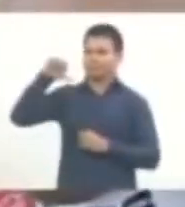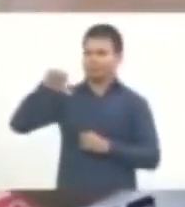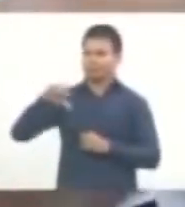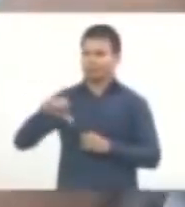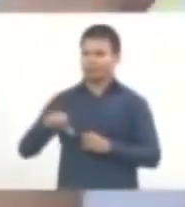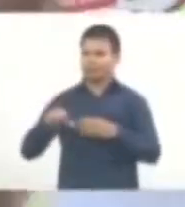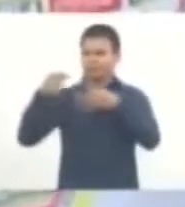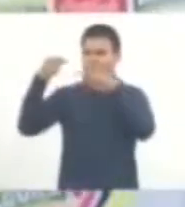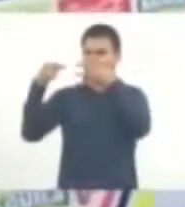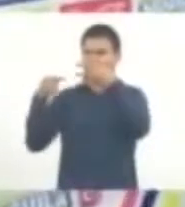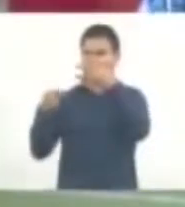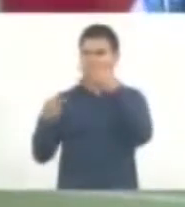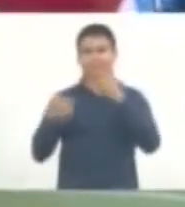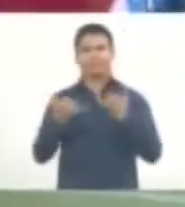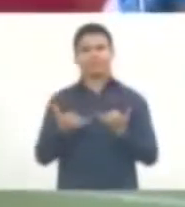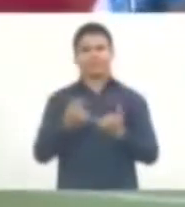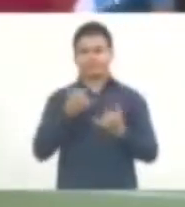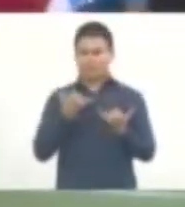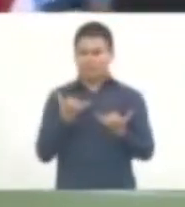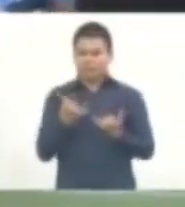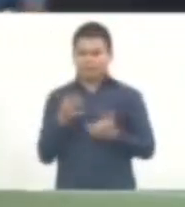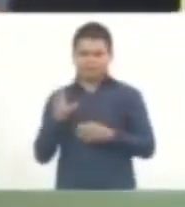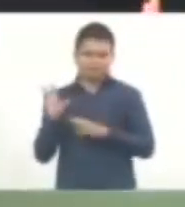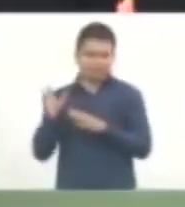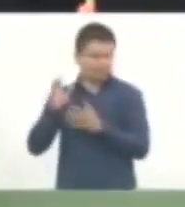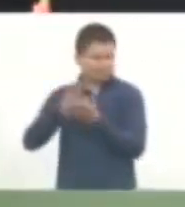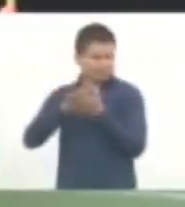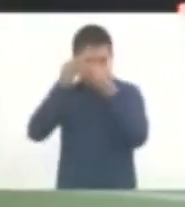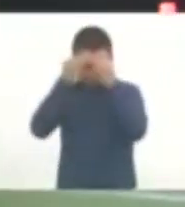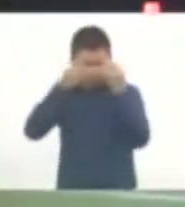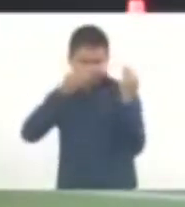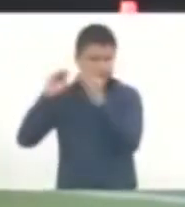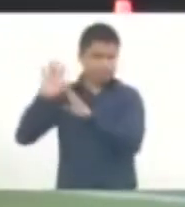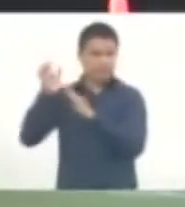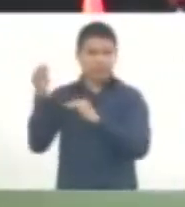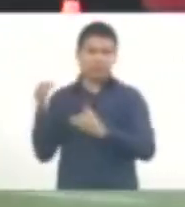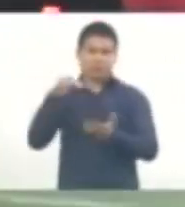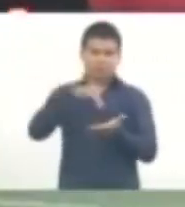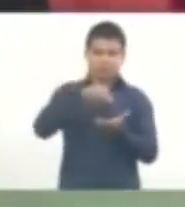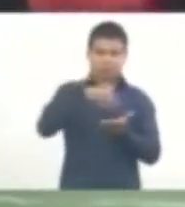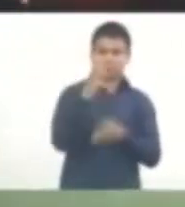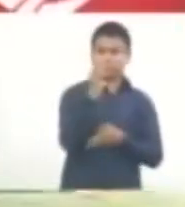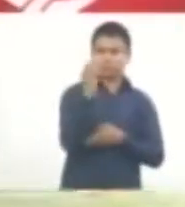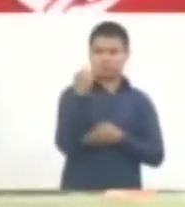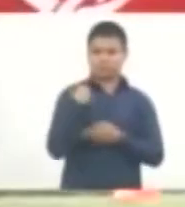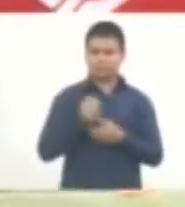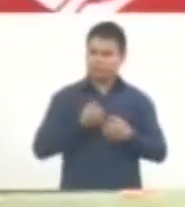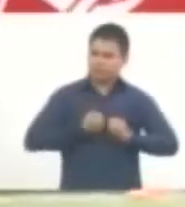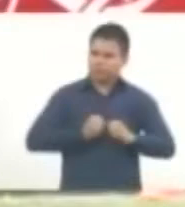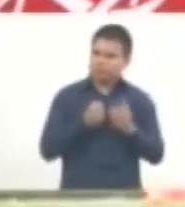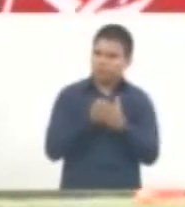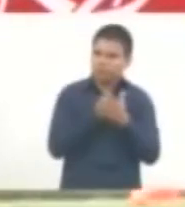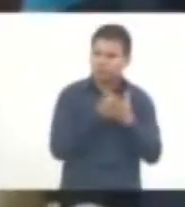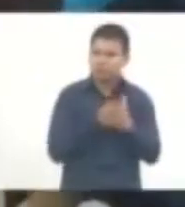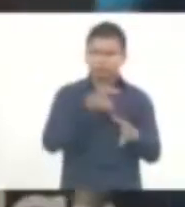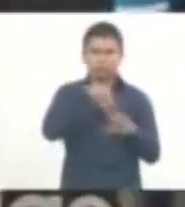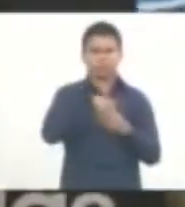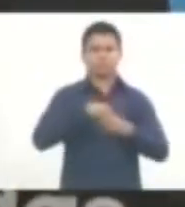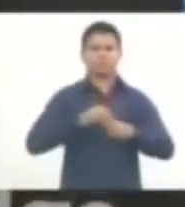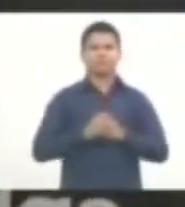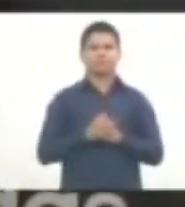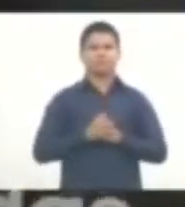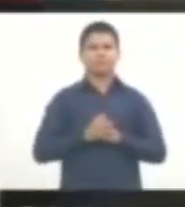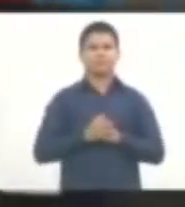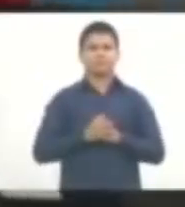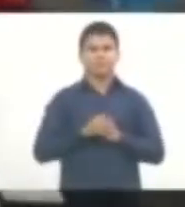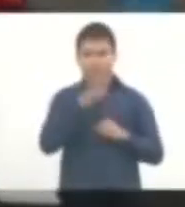ya estoy en la selección, siempre trato de dar lo mejor, de dar lo mejor por mi país y esa no va a ser la excepción. El